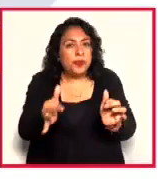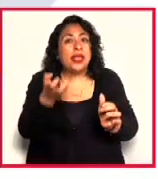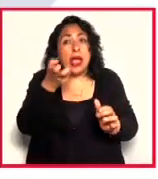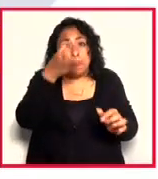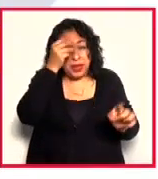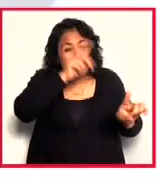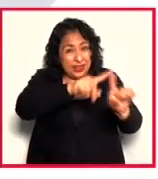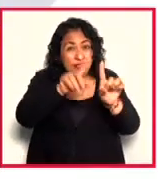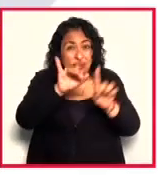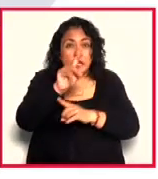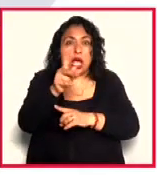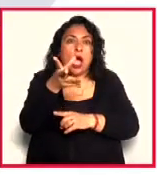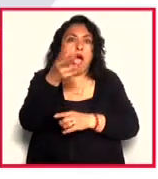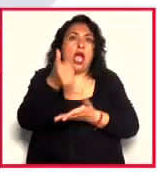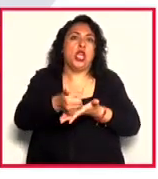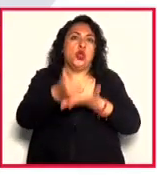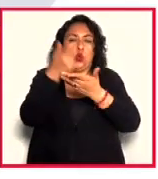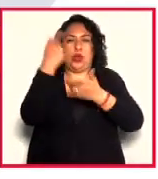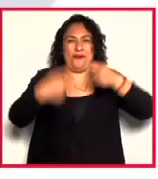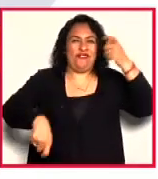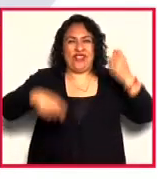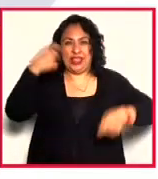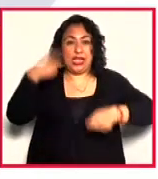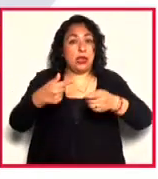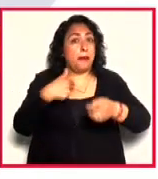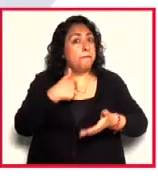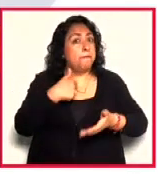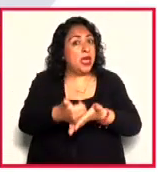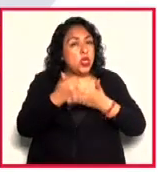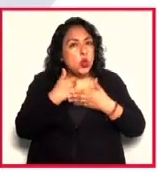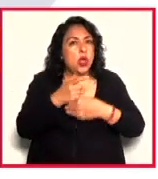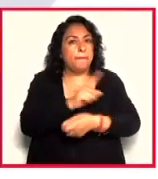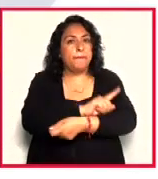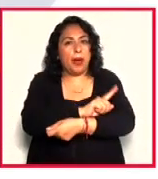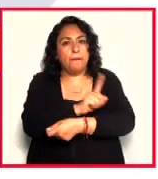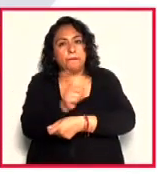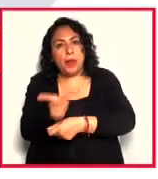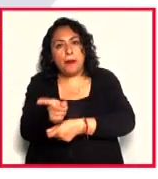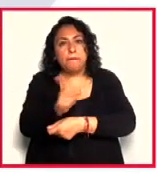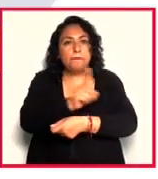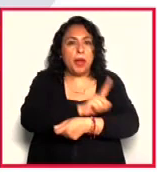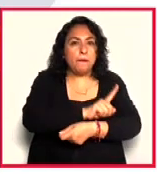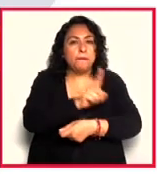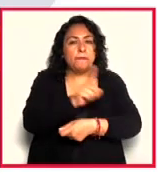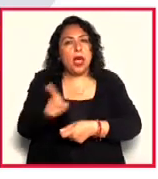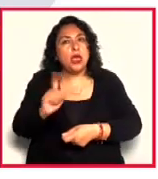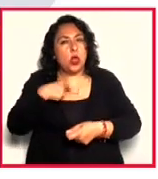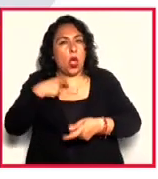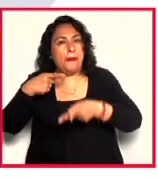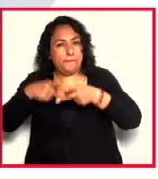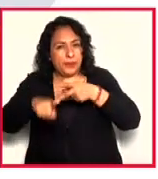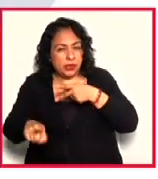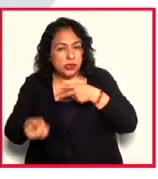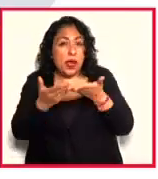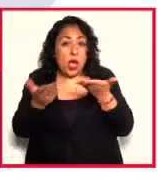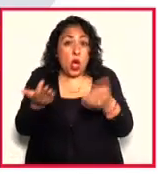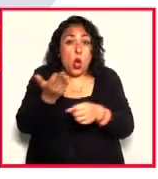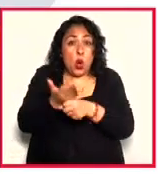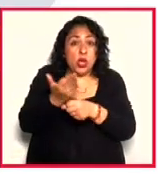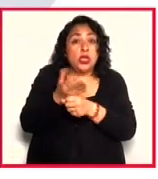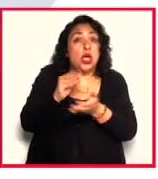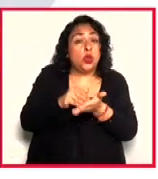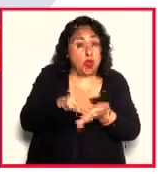La batería, en el caso, me ayudó muchísimo en el ritmo cuando iba empezando. y ahorita todavía me ayuda y me